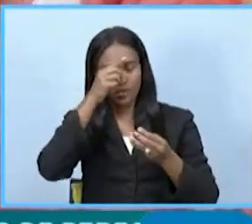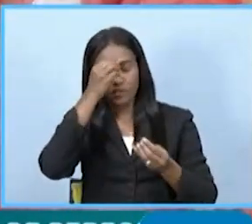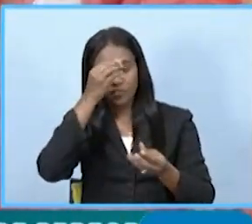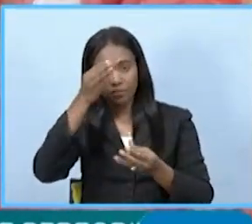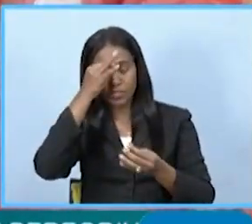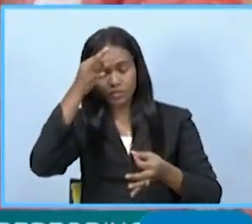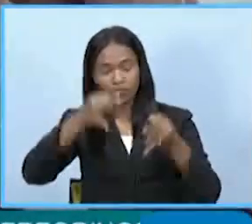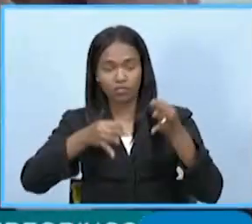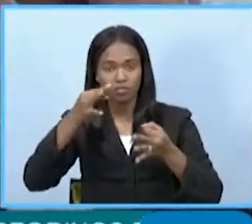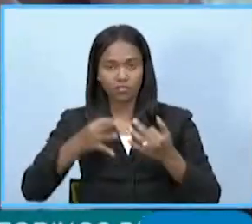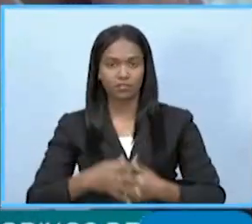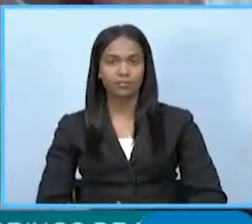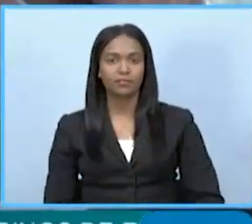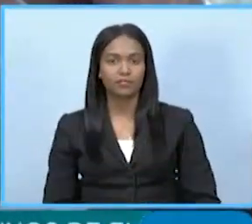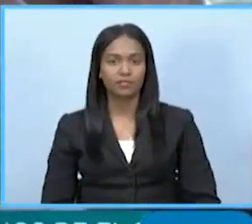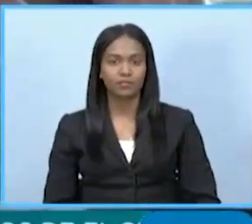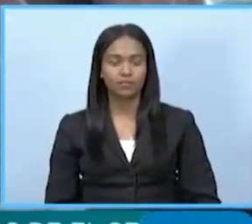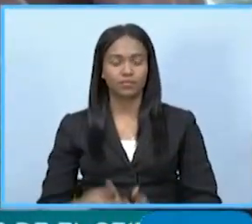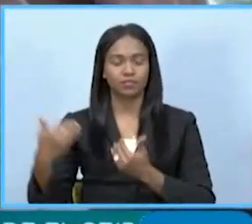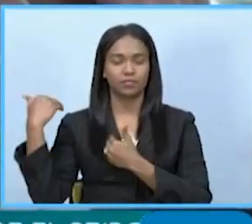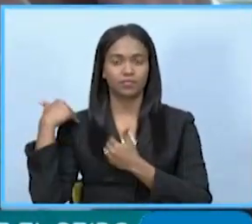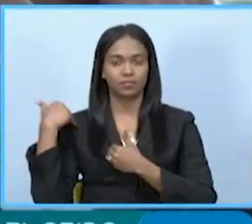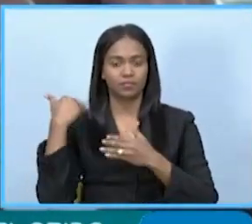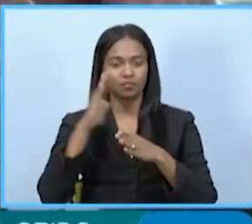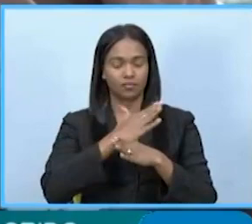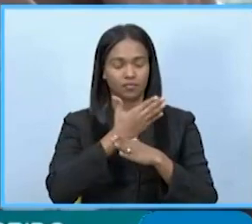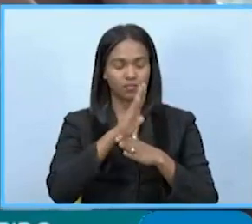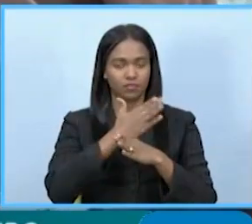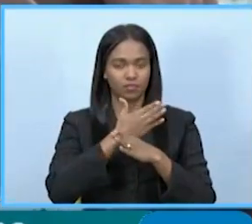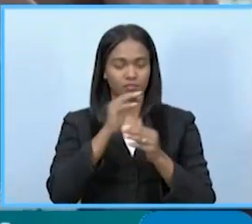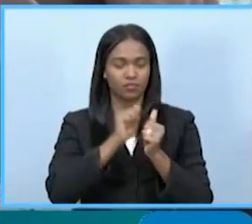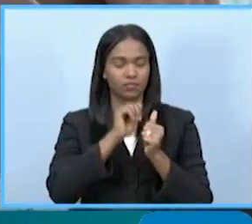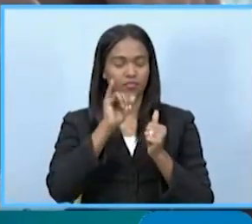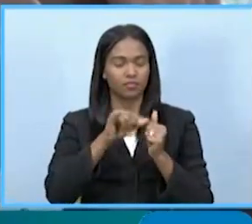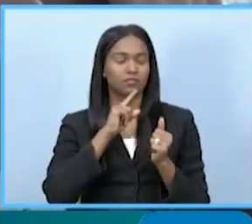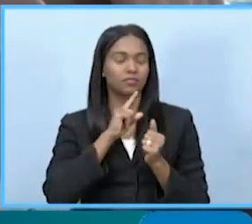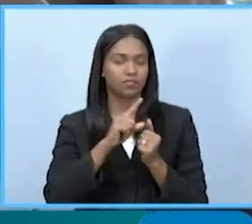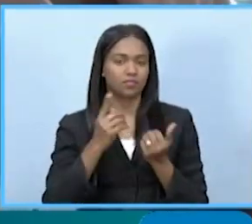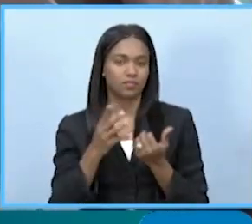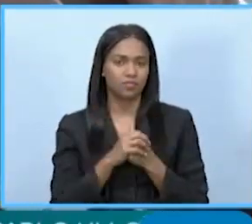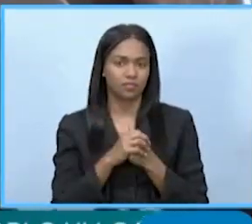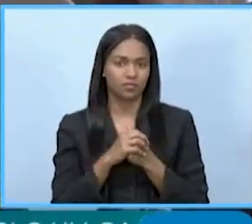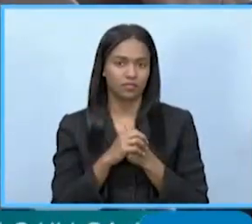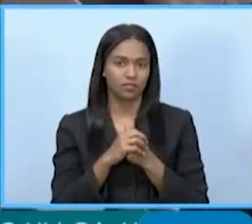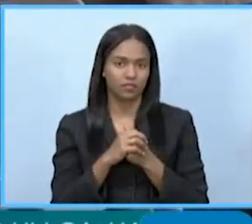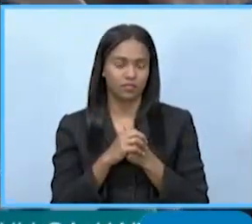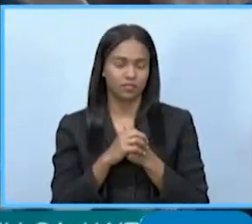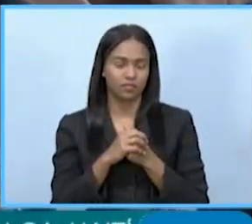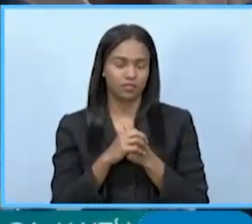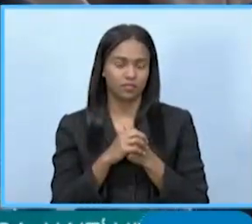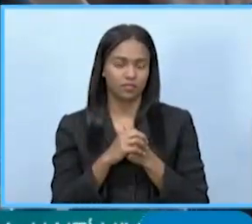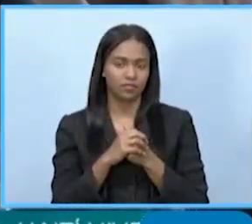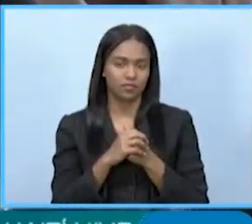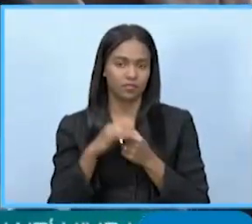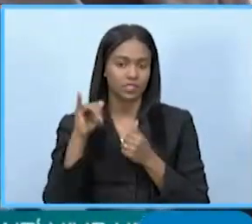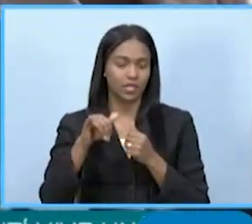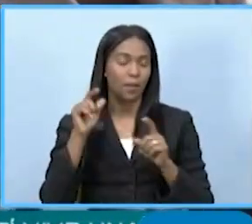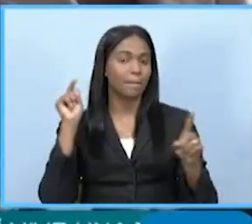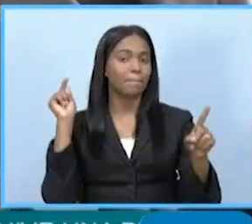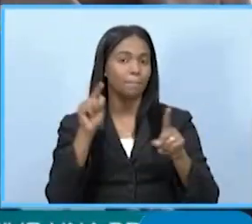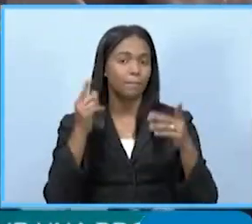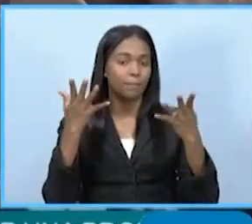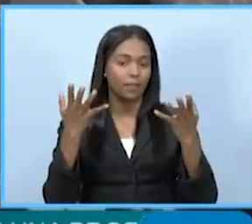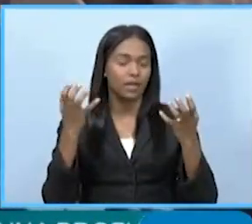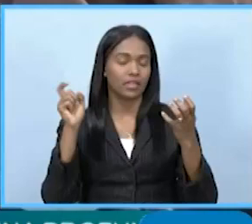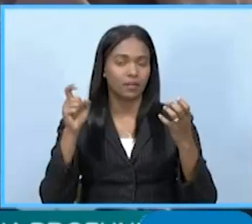información judicial. Responsabilidad compartida, y es una un propósito que